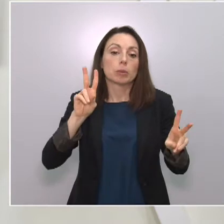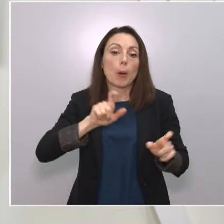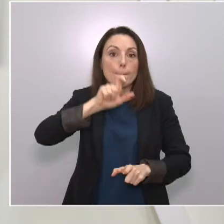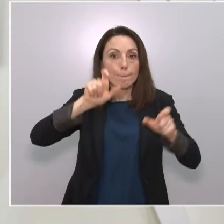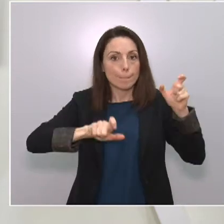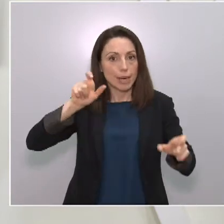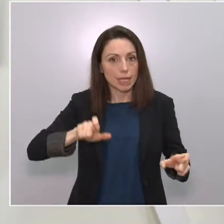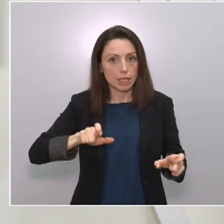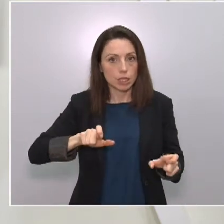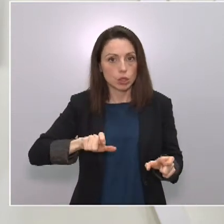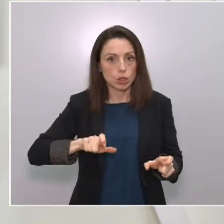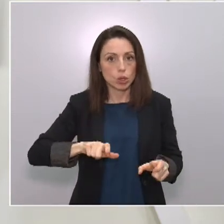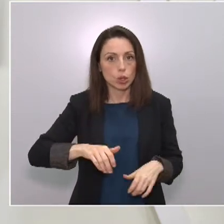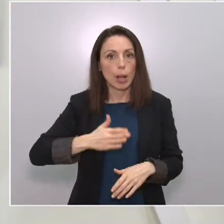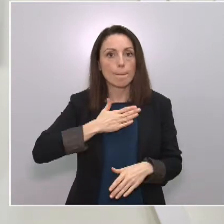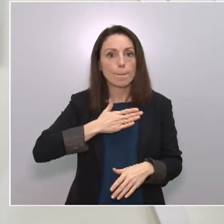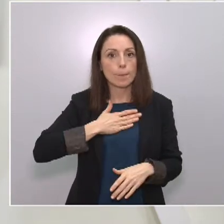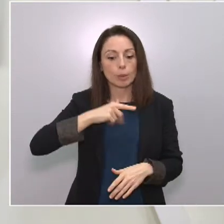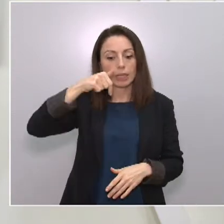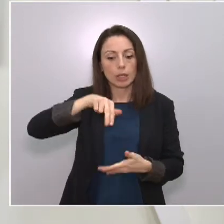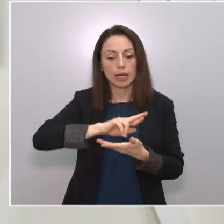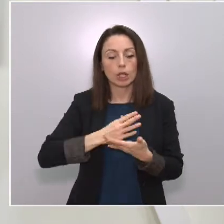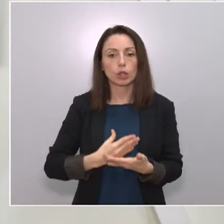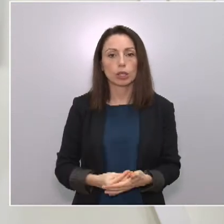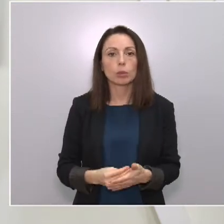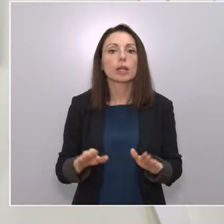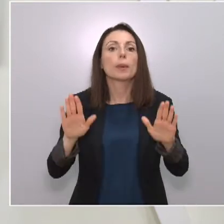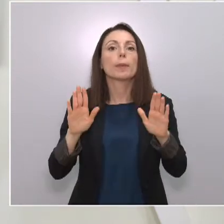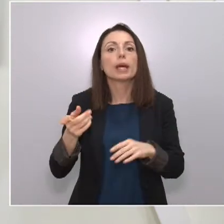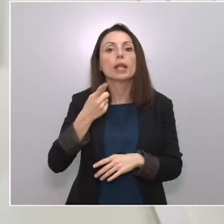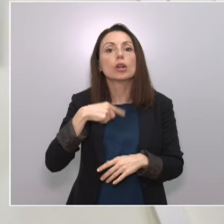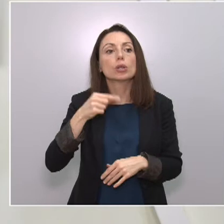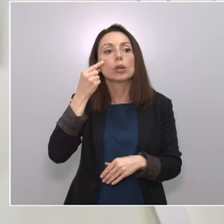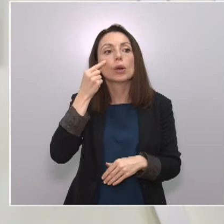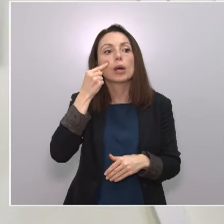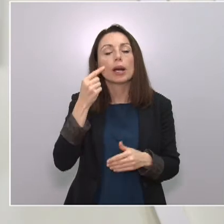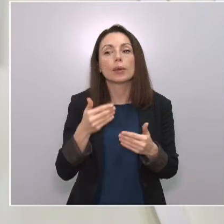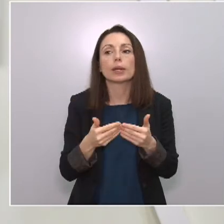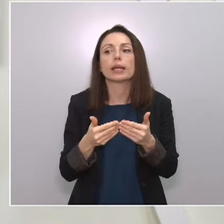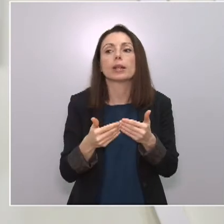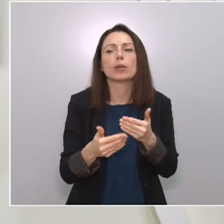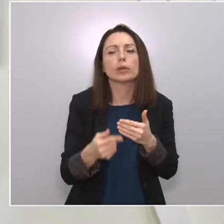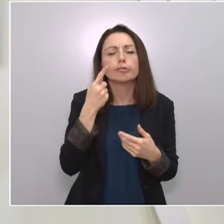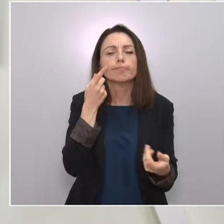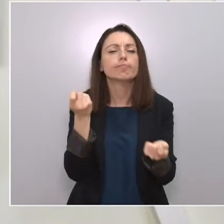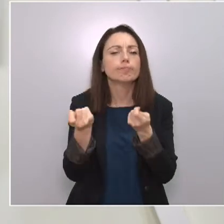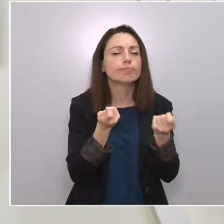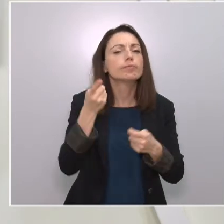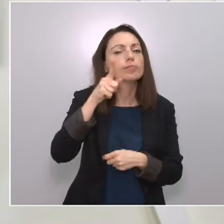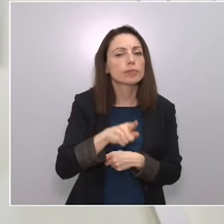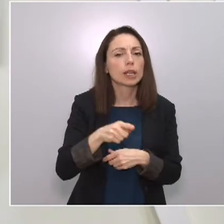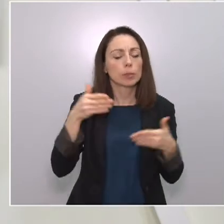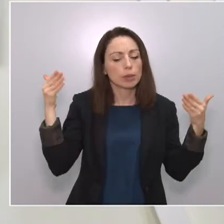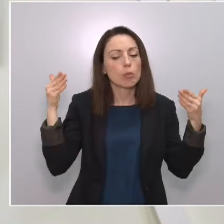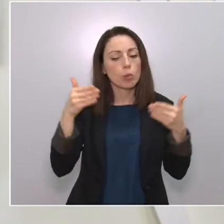a personas y a propietarios de la propia región de Murcia, pero bueno, estamos expectantes y estamos también vigilantes, por supuesto, y ocupados de ese